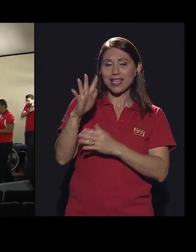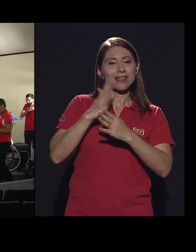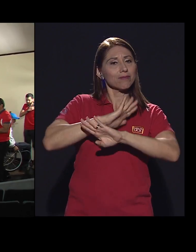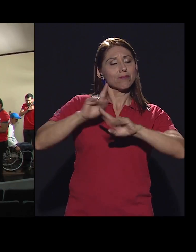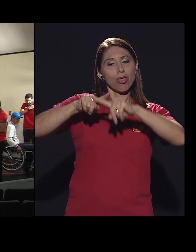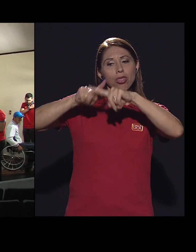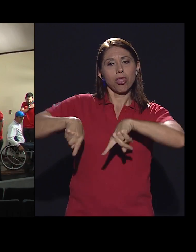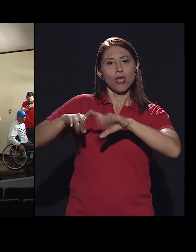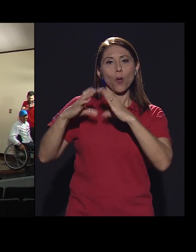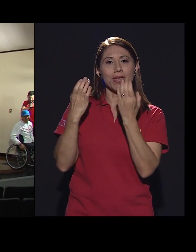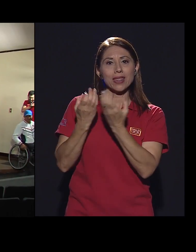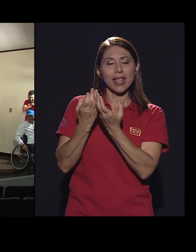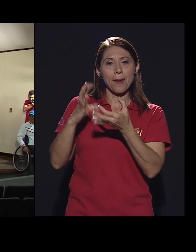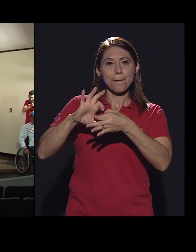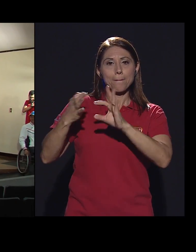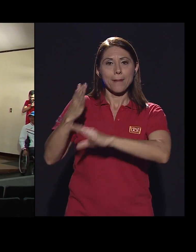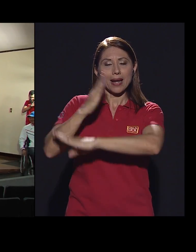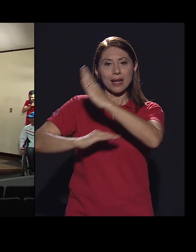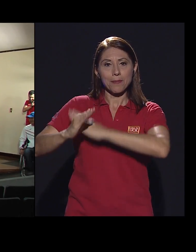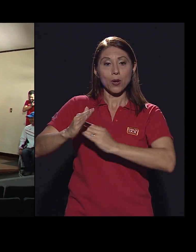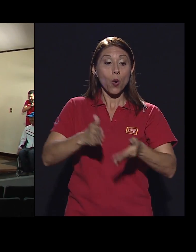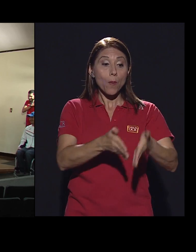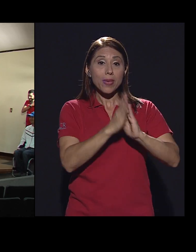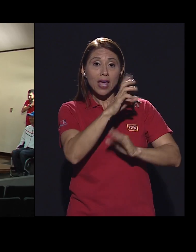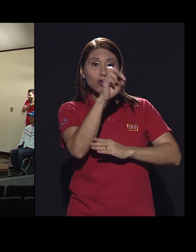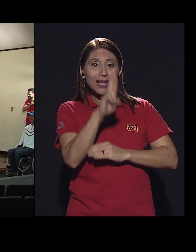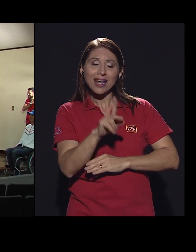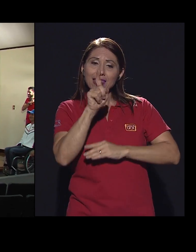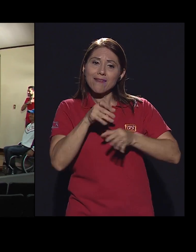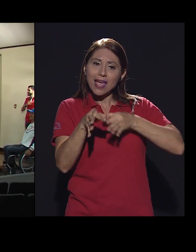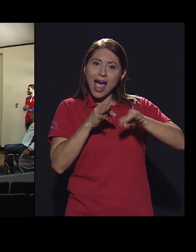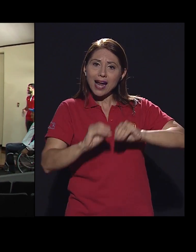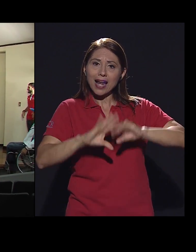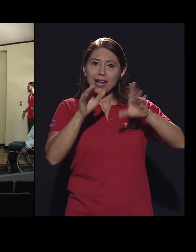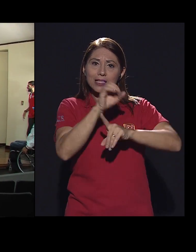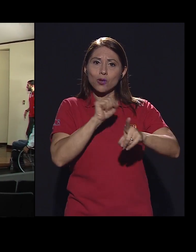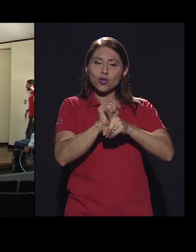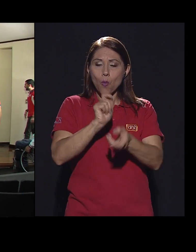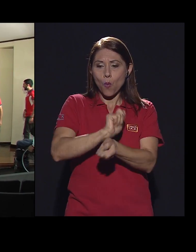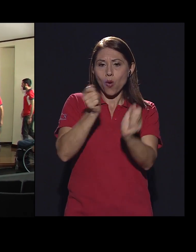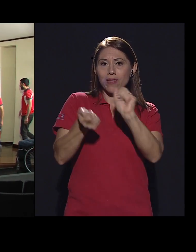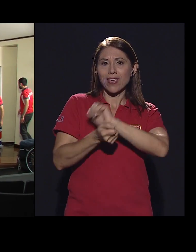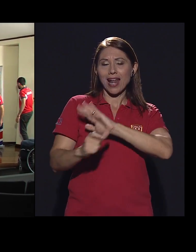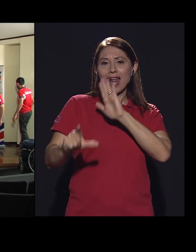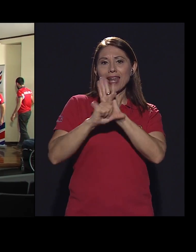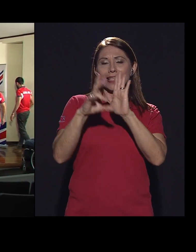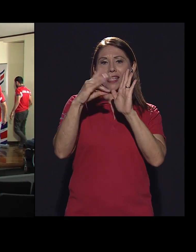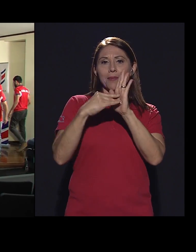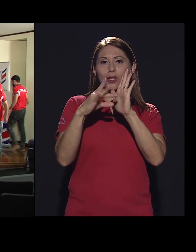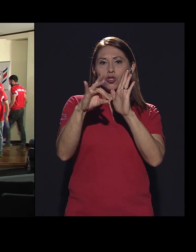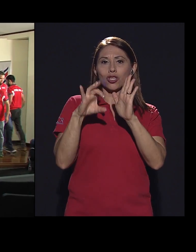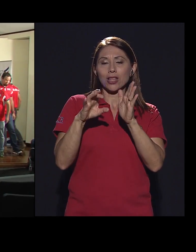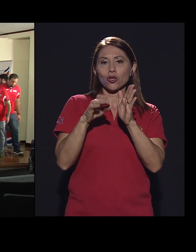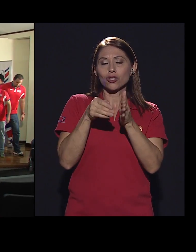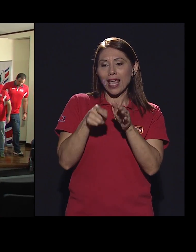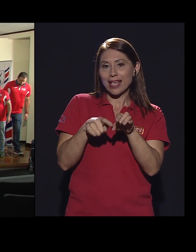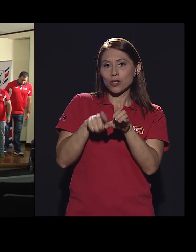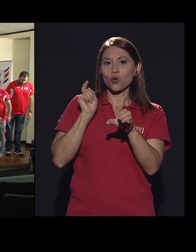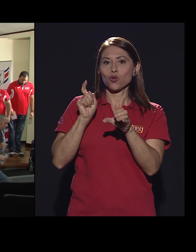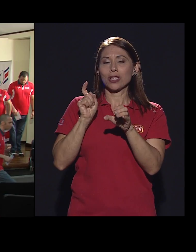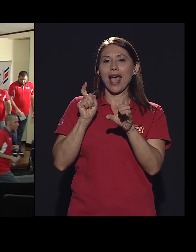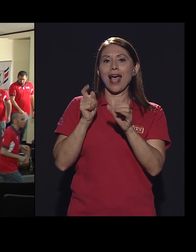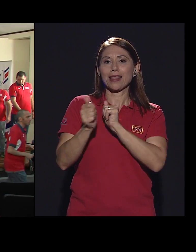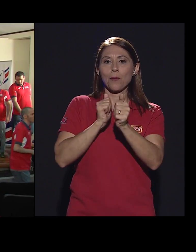al Comité Paralímpico y pide a Costa Rica aclarar esta situación y modificar la Ley 7800, que excluye al deporte